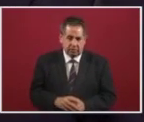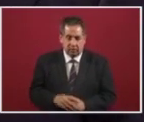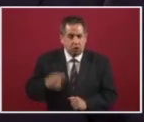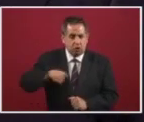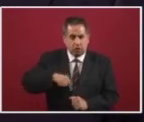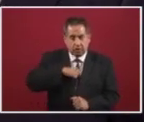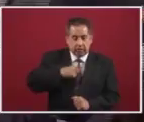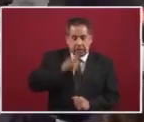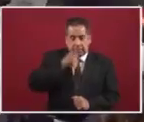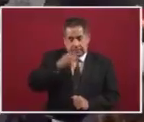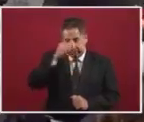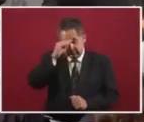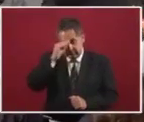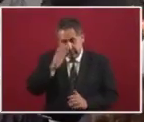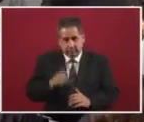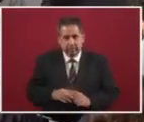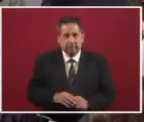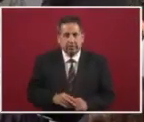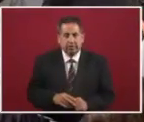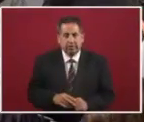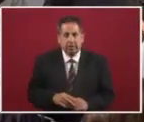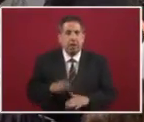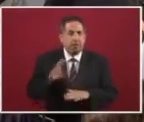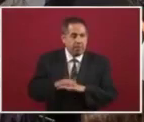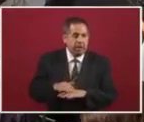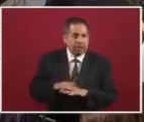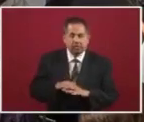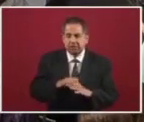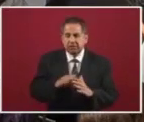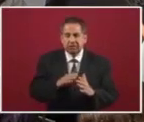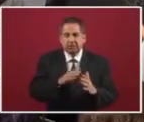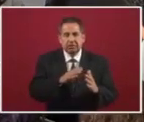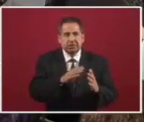nosotros decimos, hay más desarrollo.